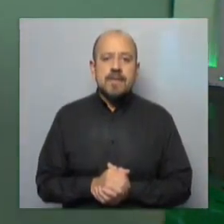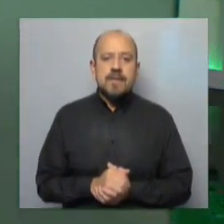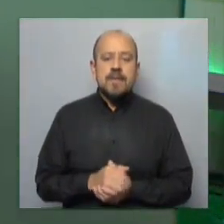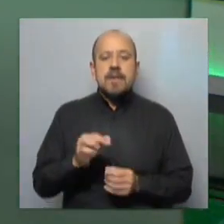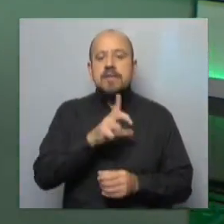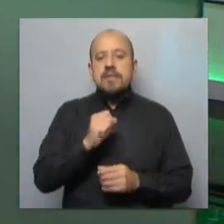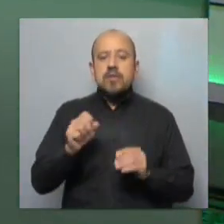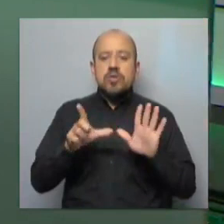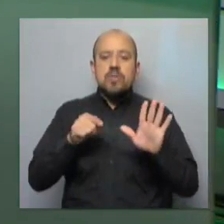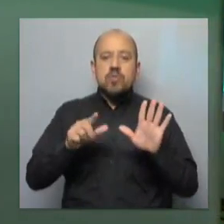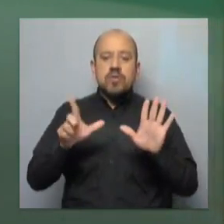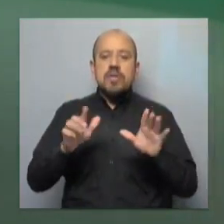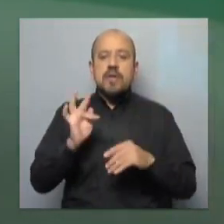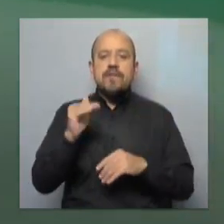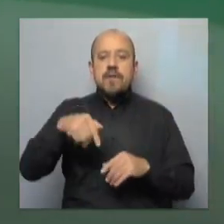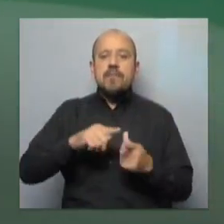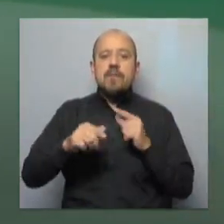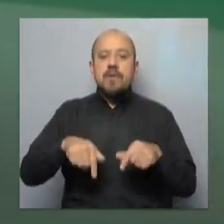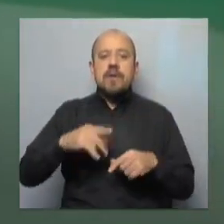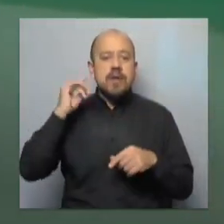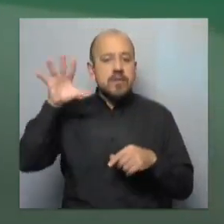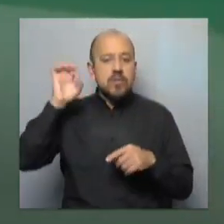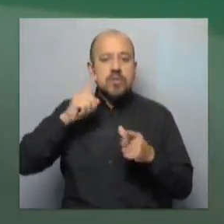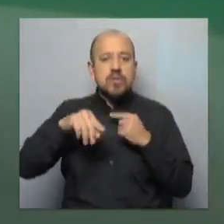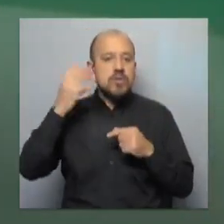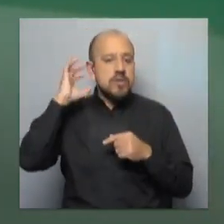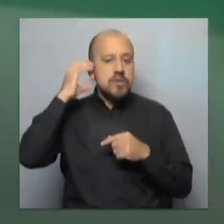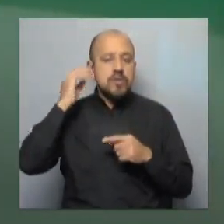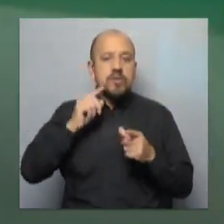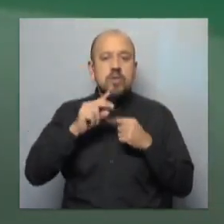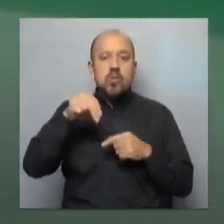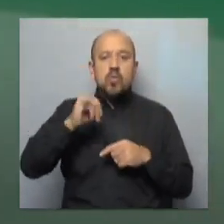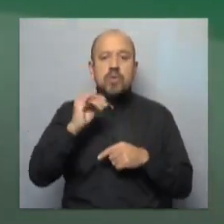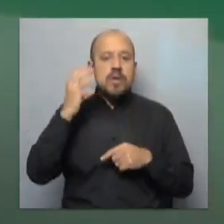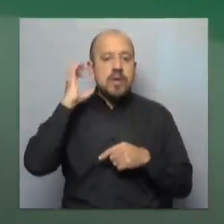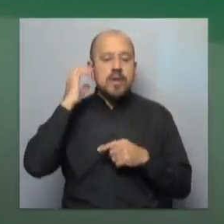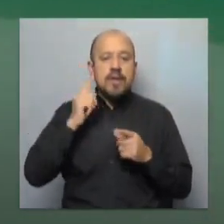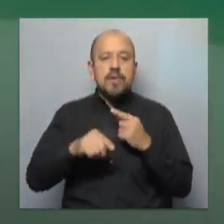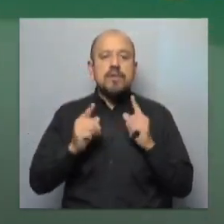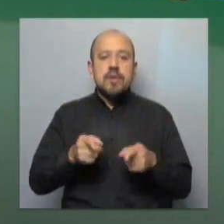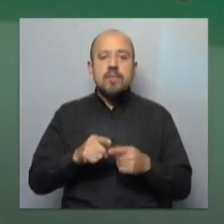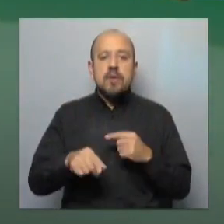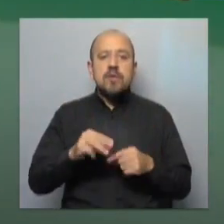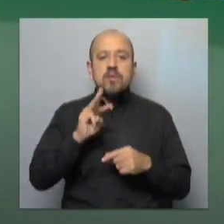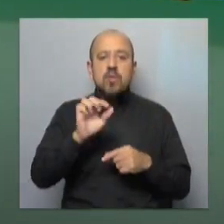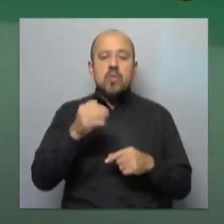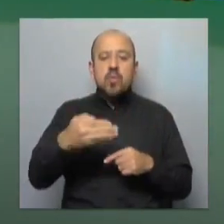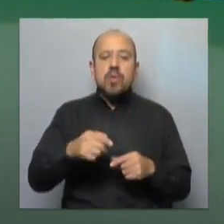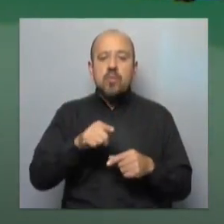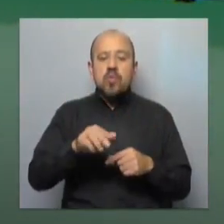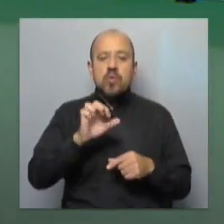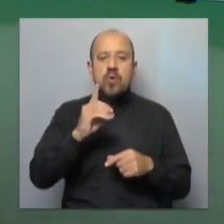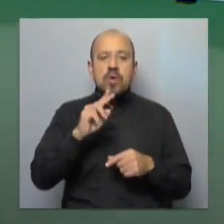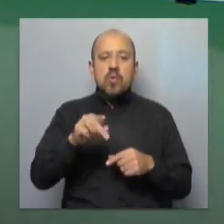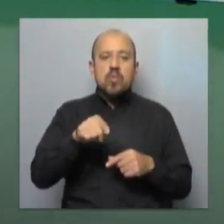107.7 fm un y radio para escuchar en vivo la edición de mv de noticias central también por un y radio edu